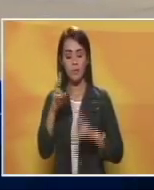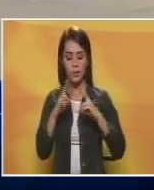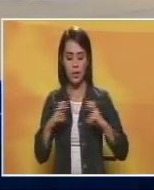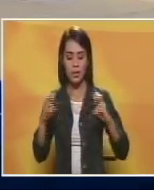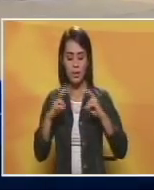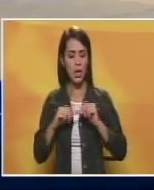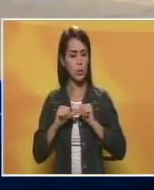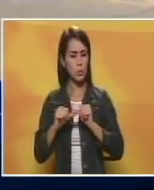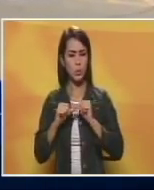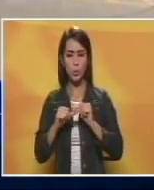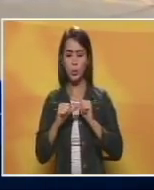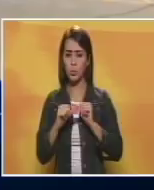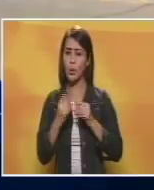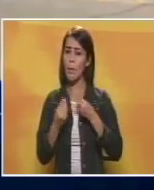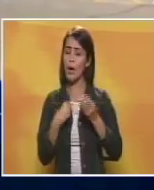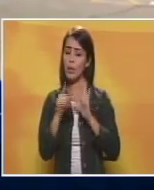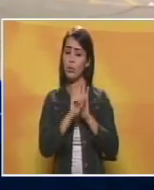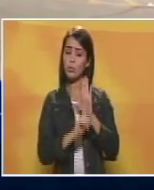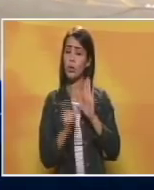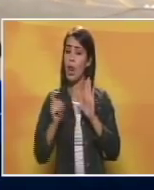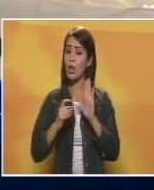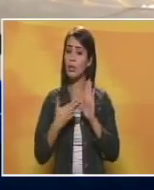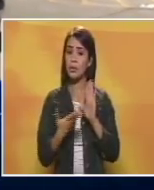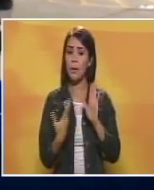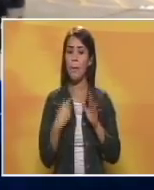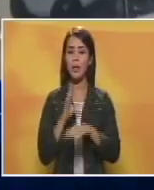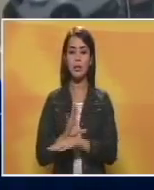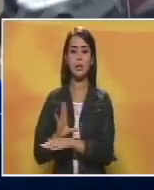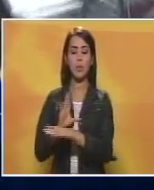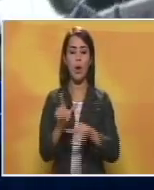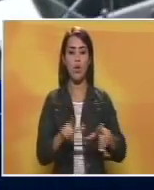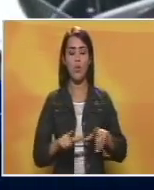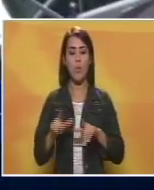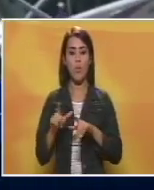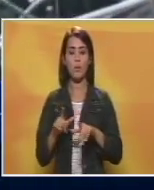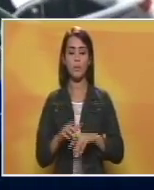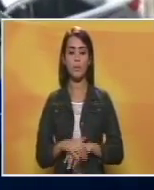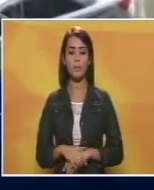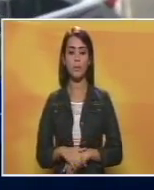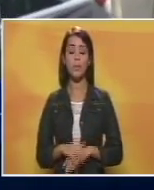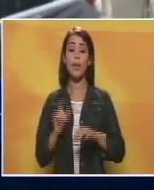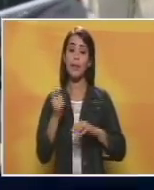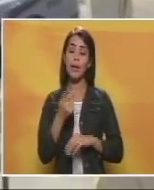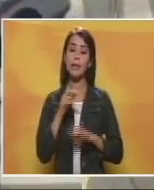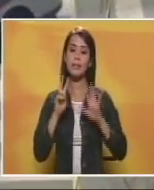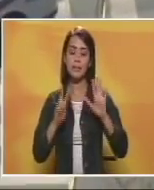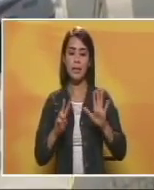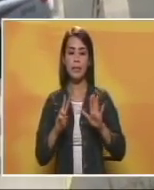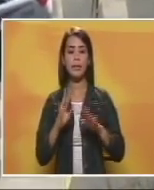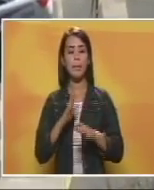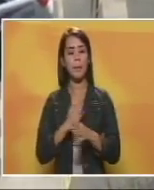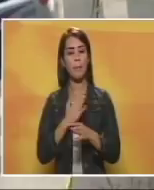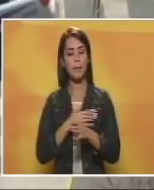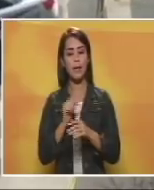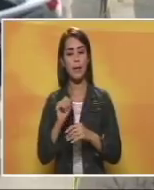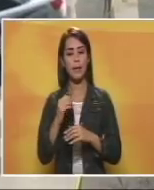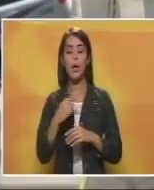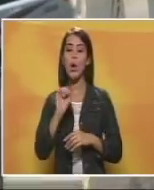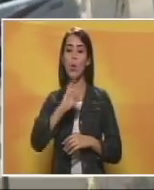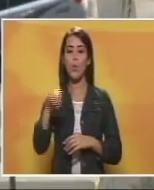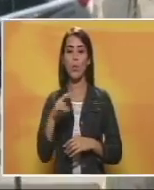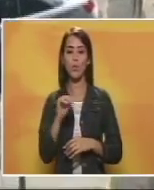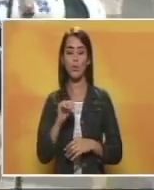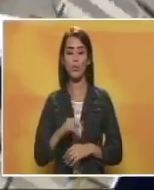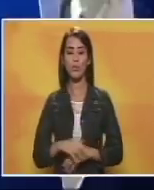investigación continúa y que se tomarán las medidas necesarias para asegurar la cumbre de líderes del G7, prevista para principios de junio en Charleville.